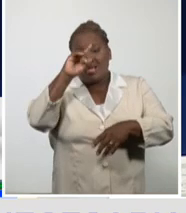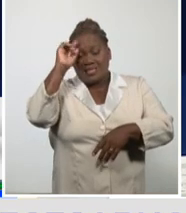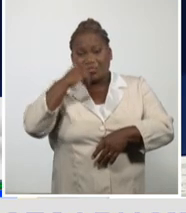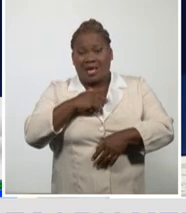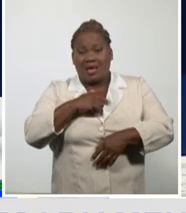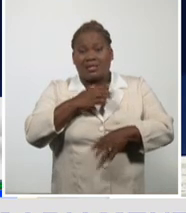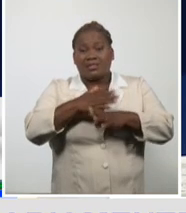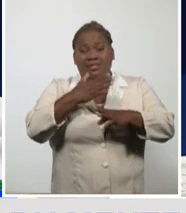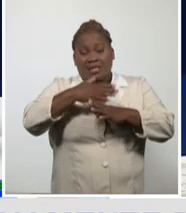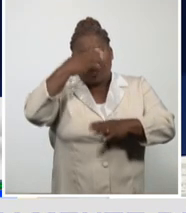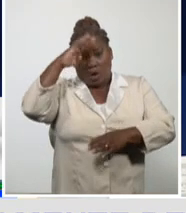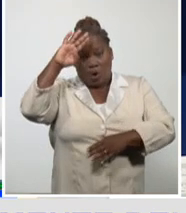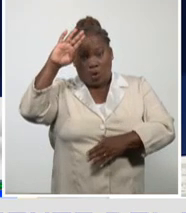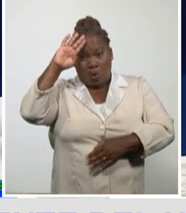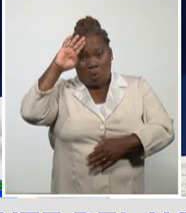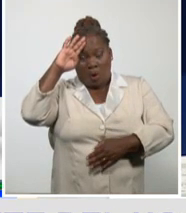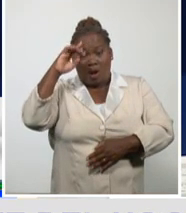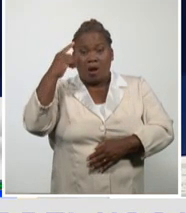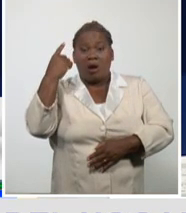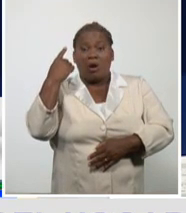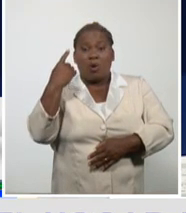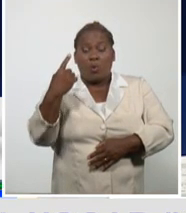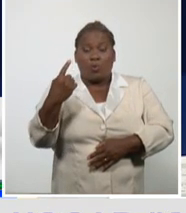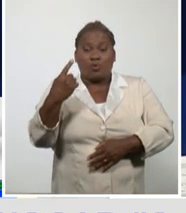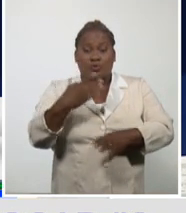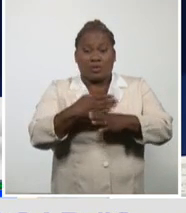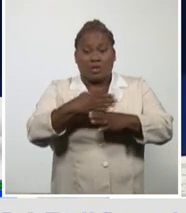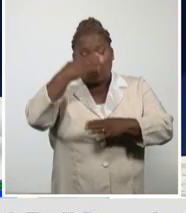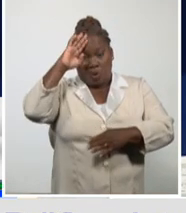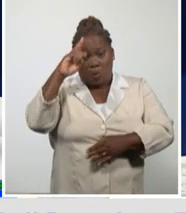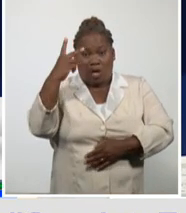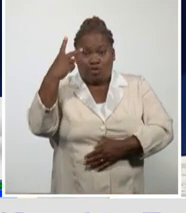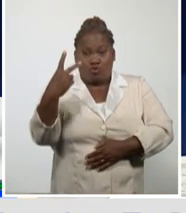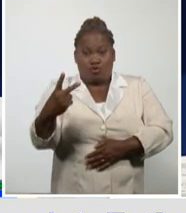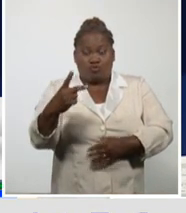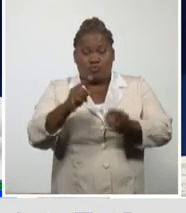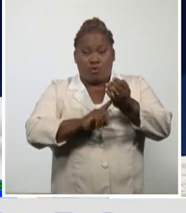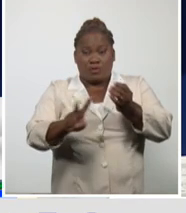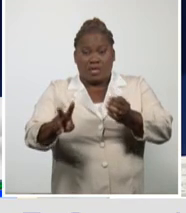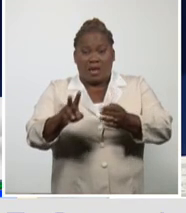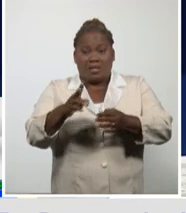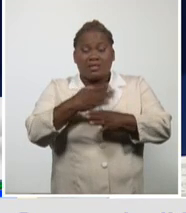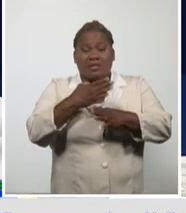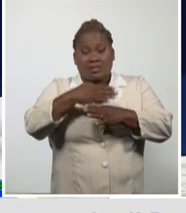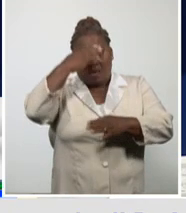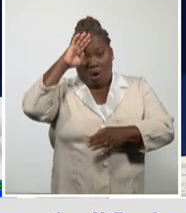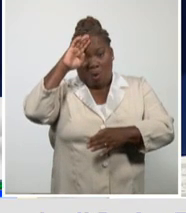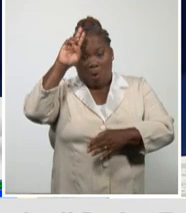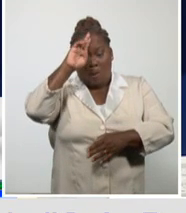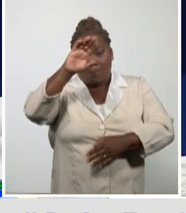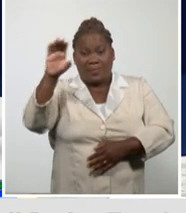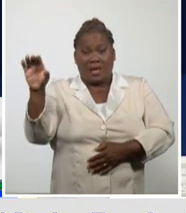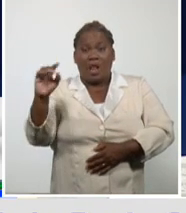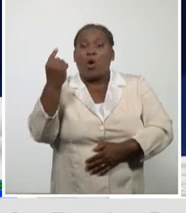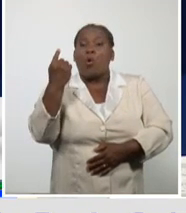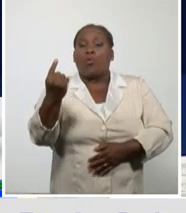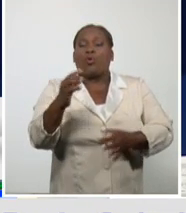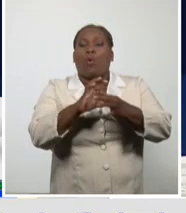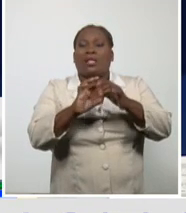Hospital Joaquín Castillo Duani, se encuentran 2 pacientes que son de Santiago y 1 que es de